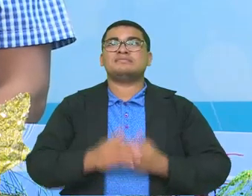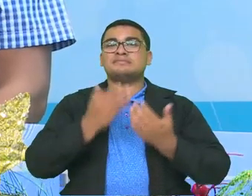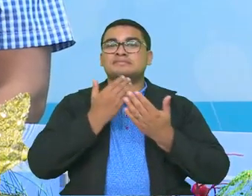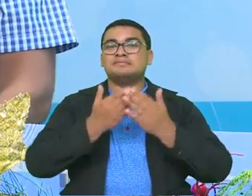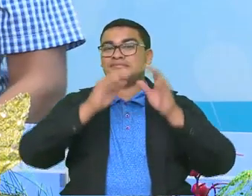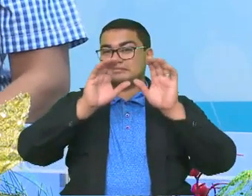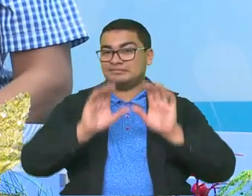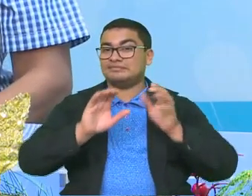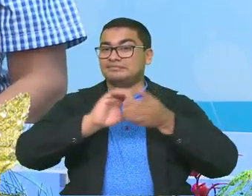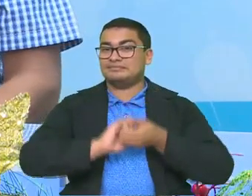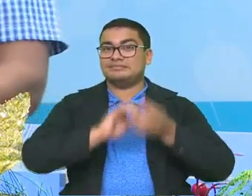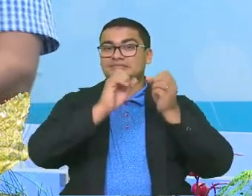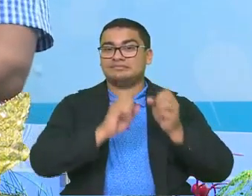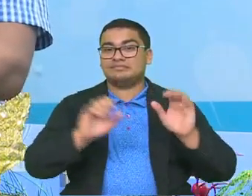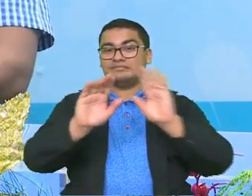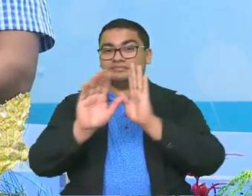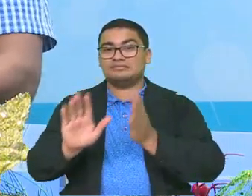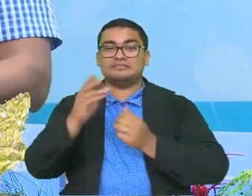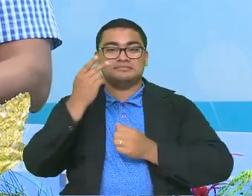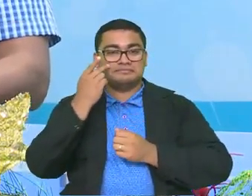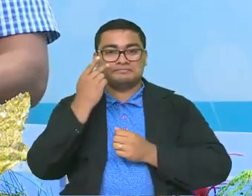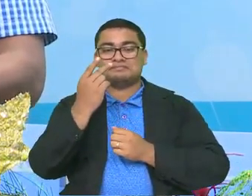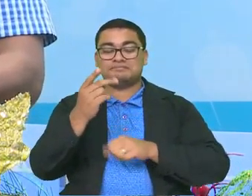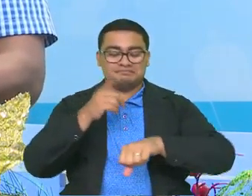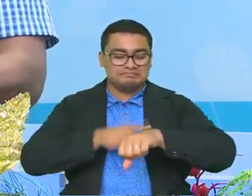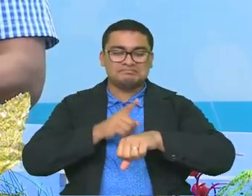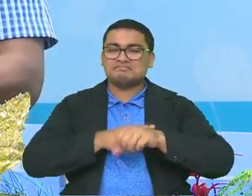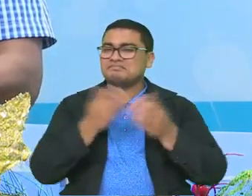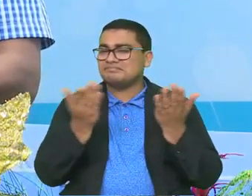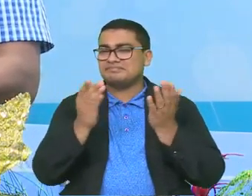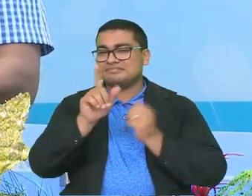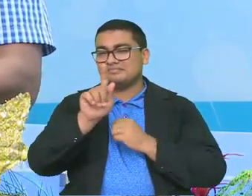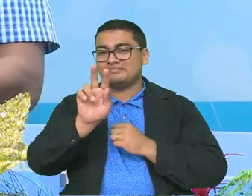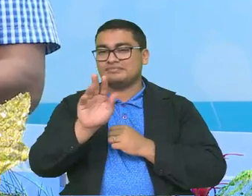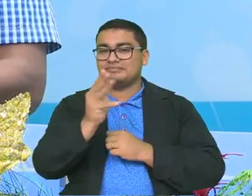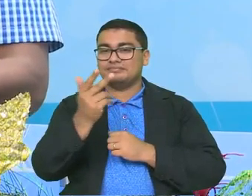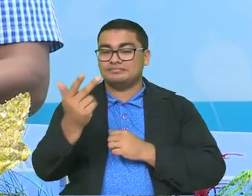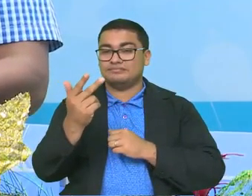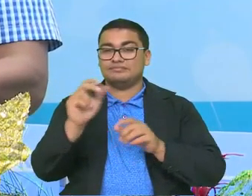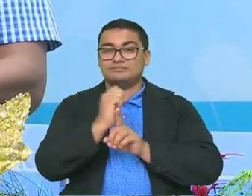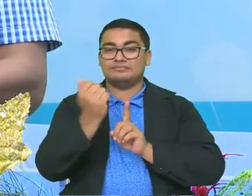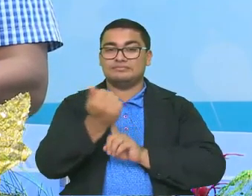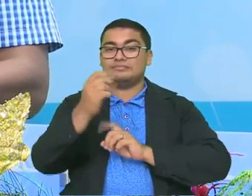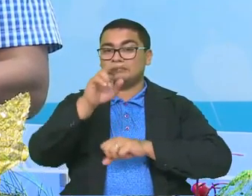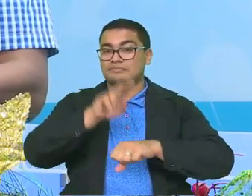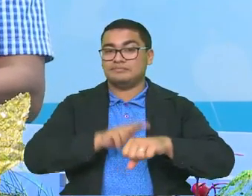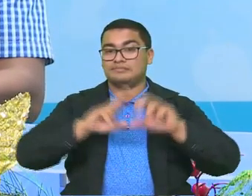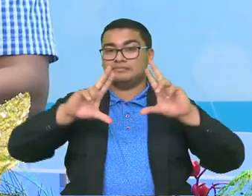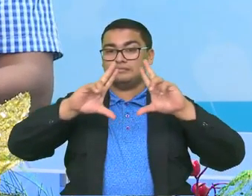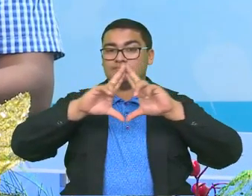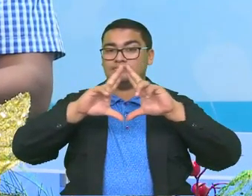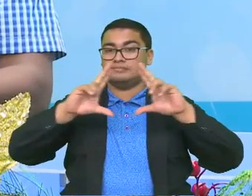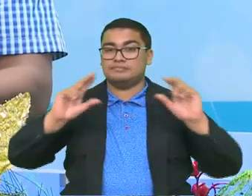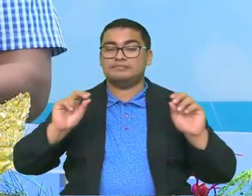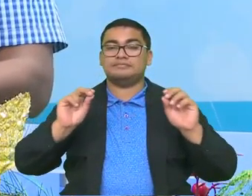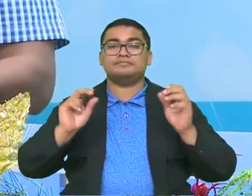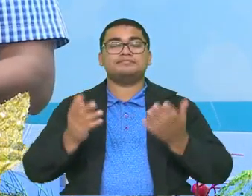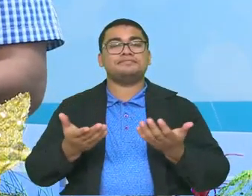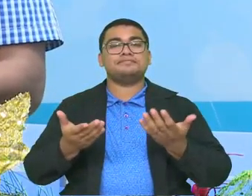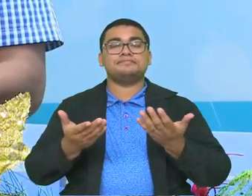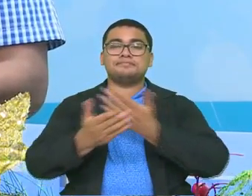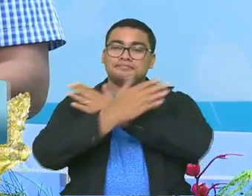Muy buenas tardes, amigos y amigas que nos sintonizan a esta hora a través de la señal del canal 98, el canal parlamentario, el canal de la Asamblea